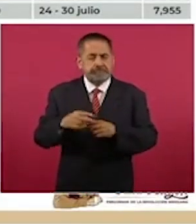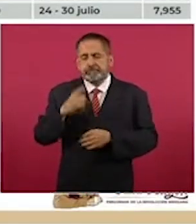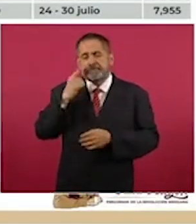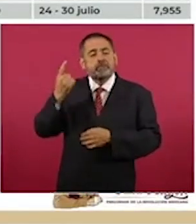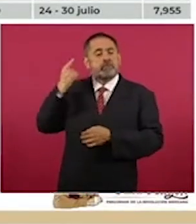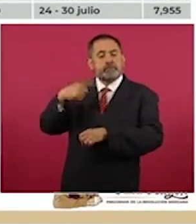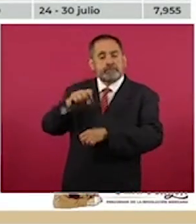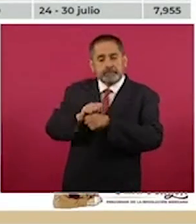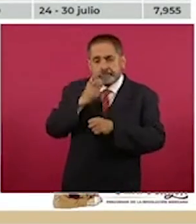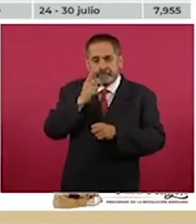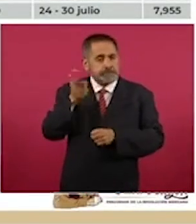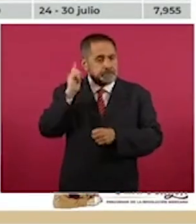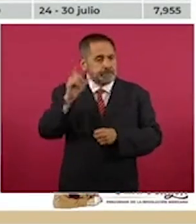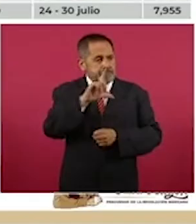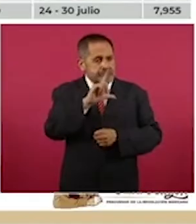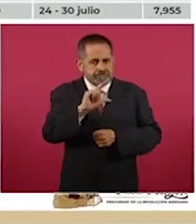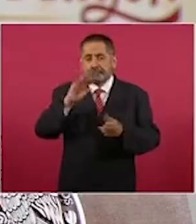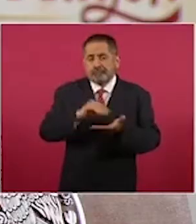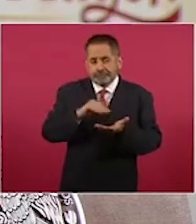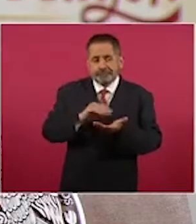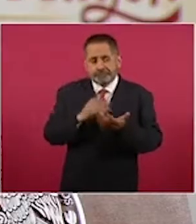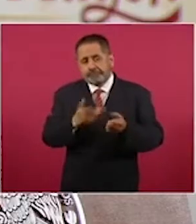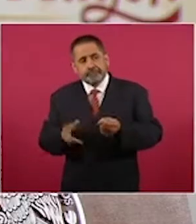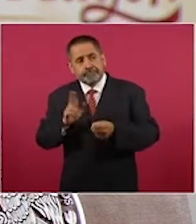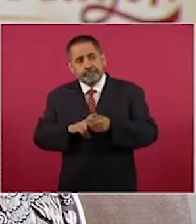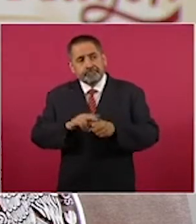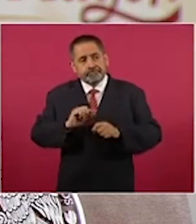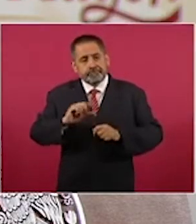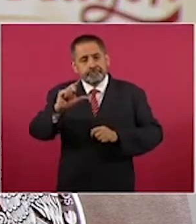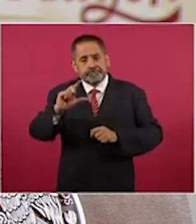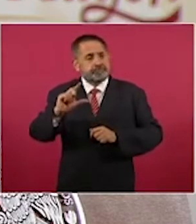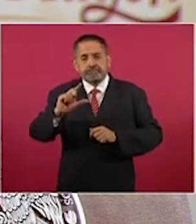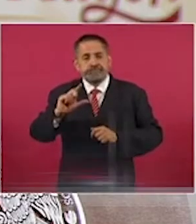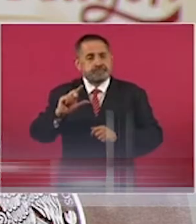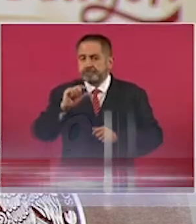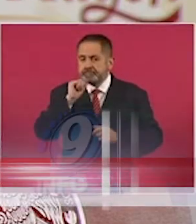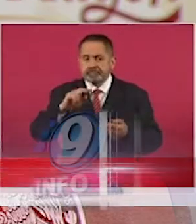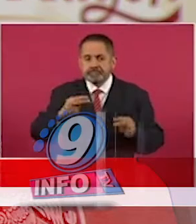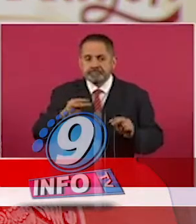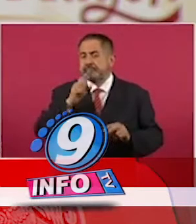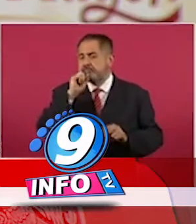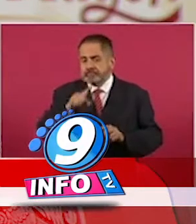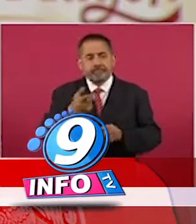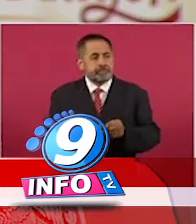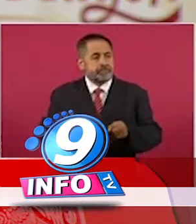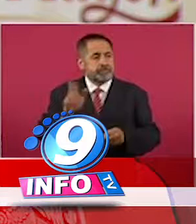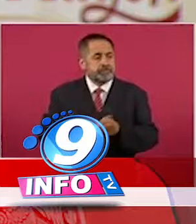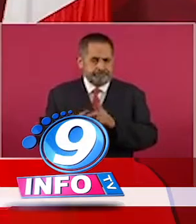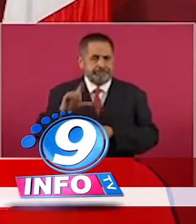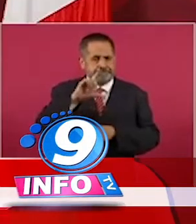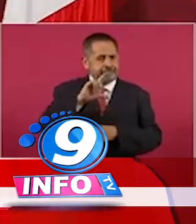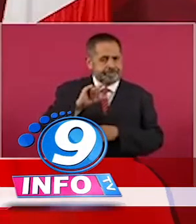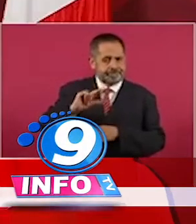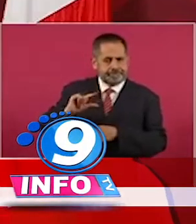en la semana epidemiológica número 36 se reportaron en promedio 1320 contagios por día también se recomienda